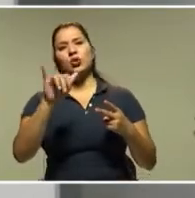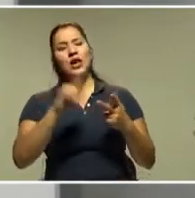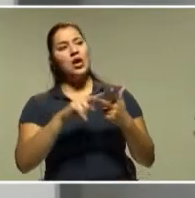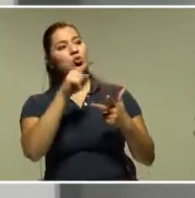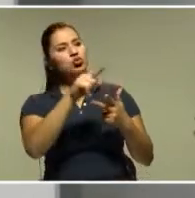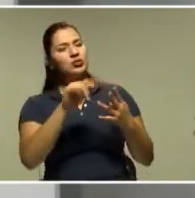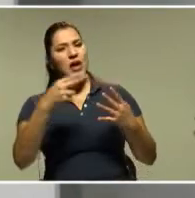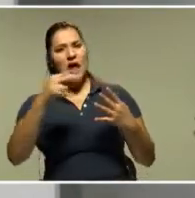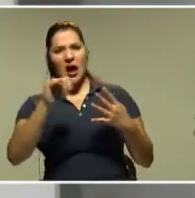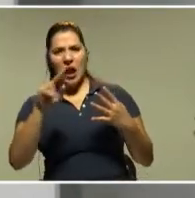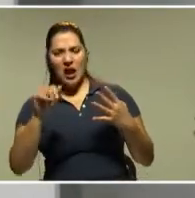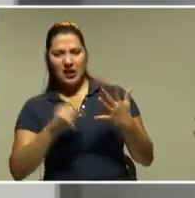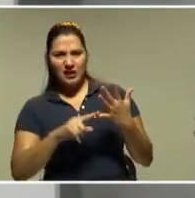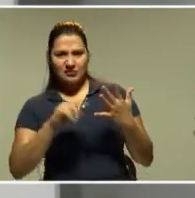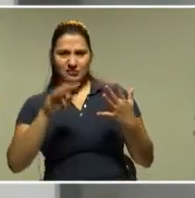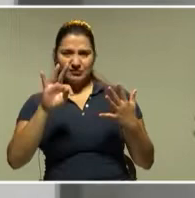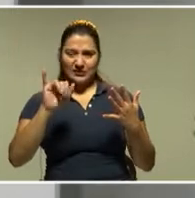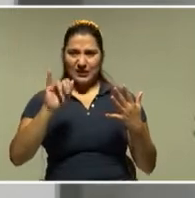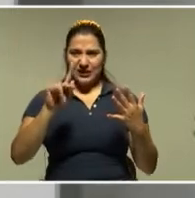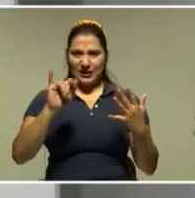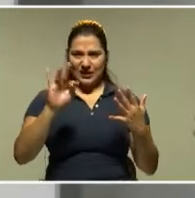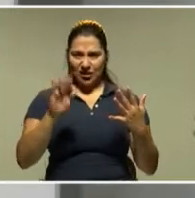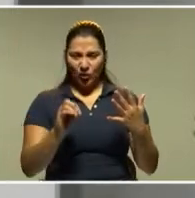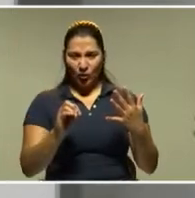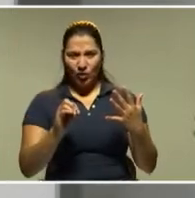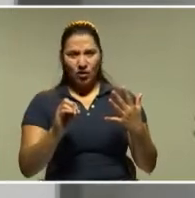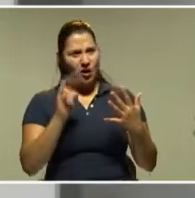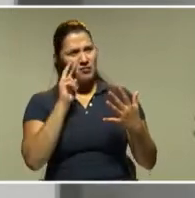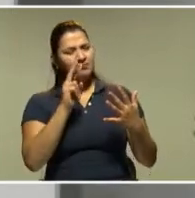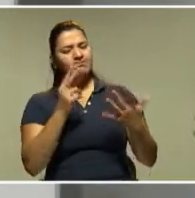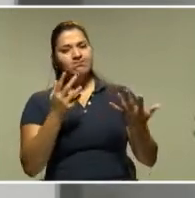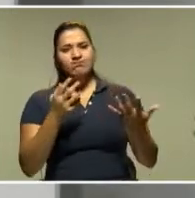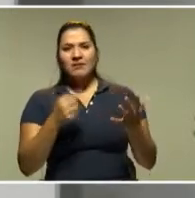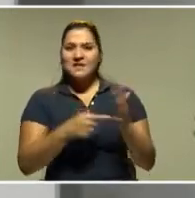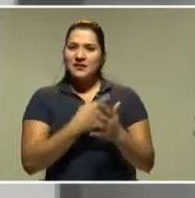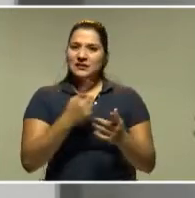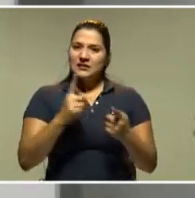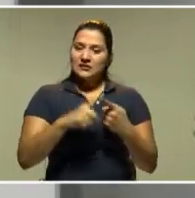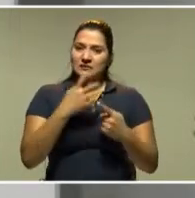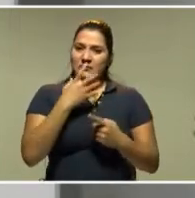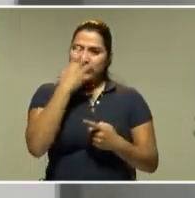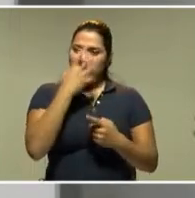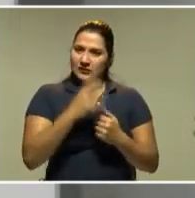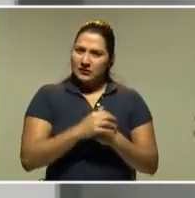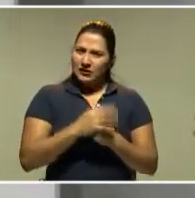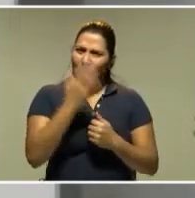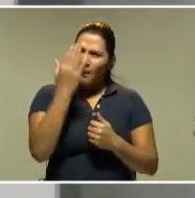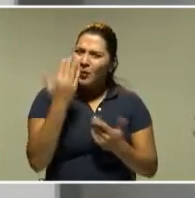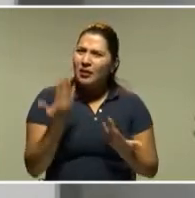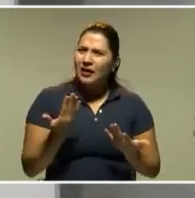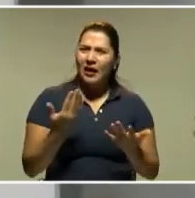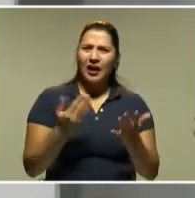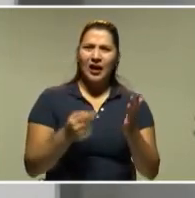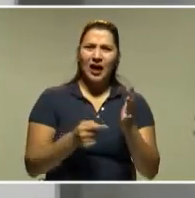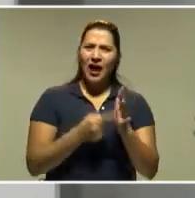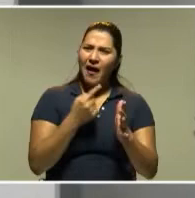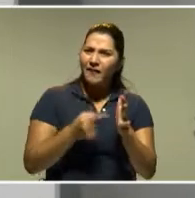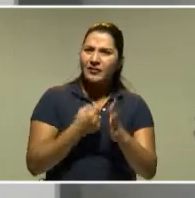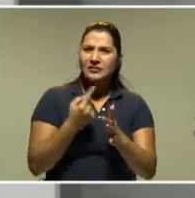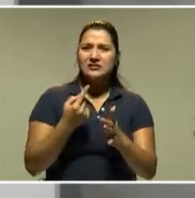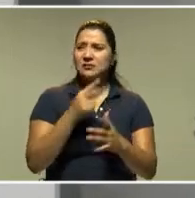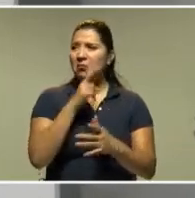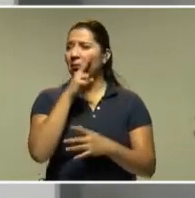una Hanna, a un Tiquito, le da hasta coraje que tal vez la mirada no se vuelque, digo, bueno, un poquito más de